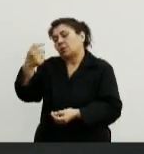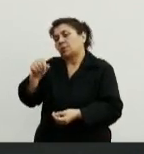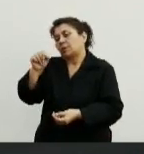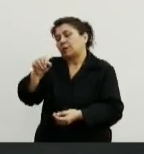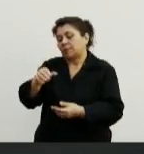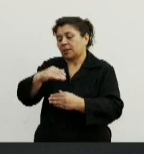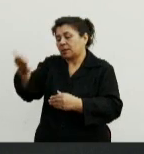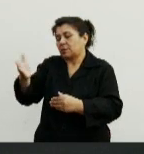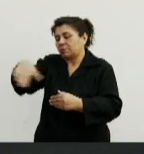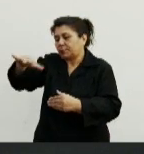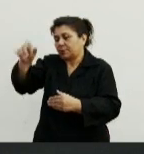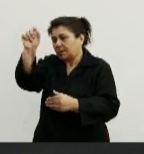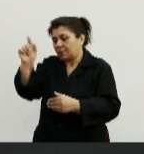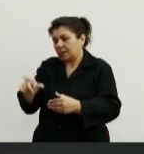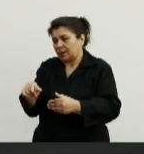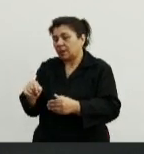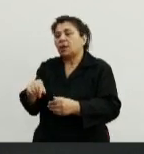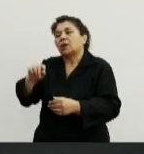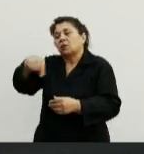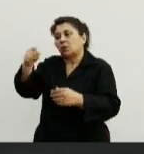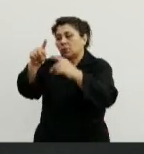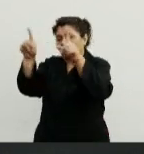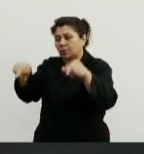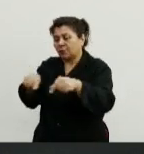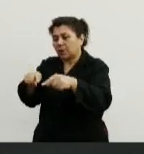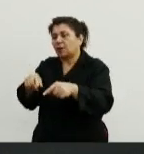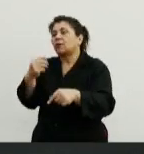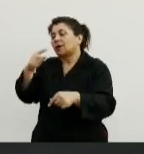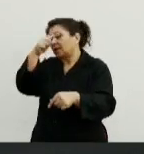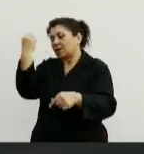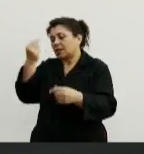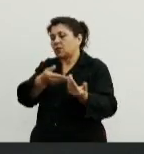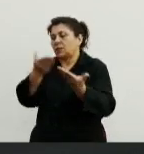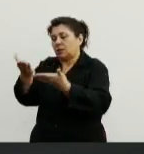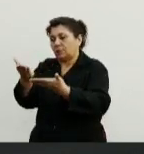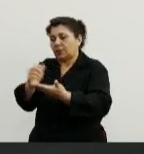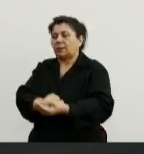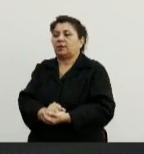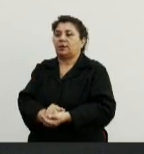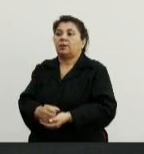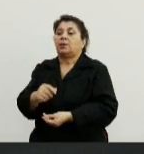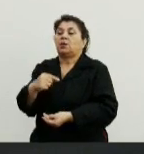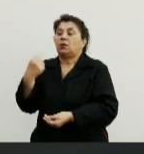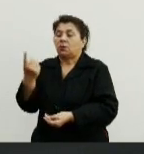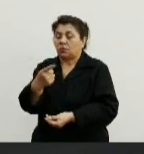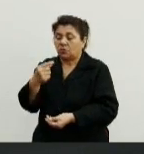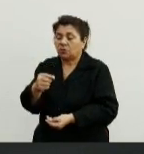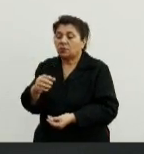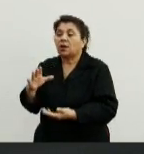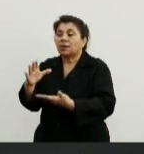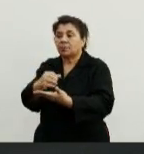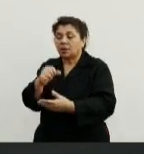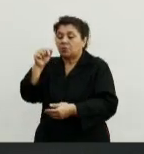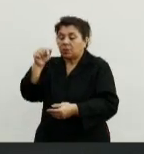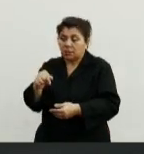necesario el permiso de circulación que emiten acción nosotros recibimos a los sanjuaninos que están en otras provincias pero tienen que lograr llegar